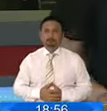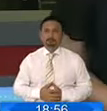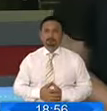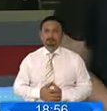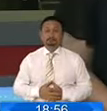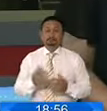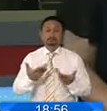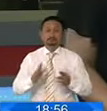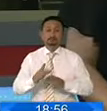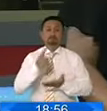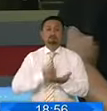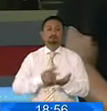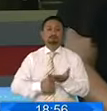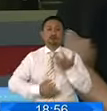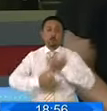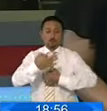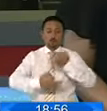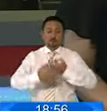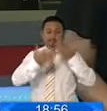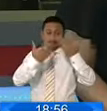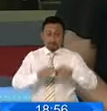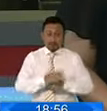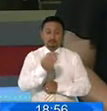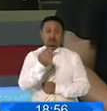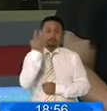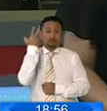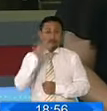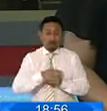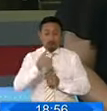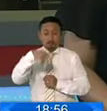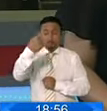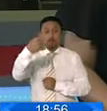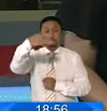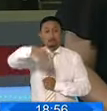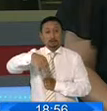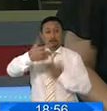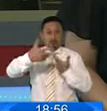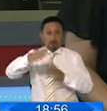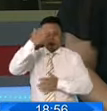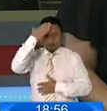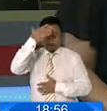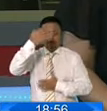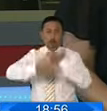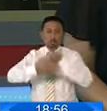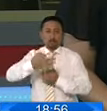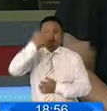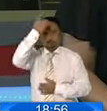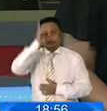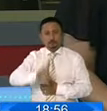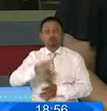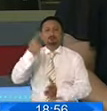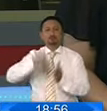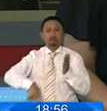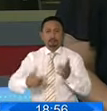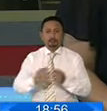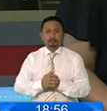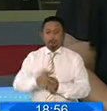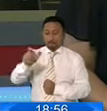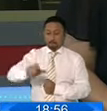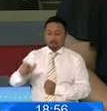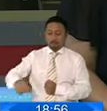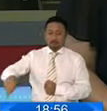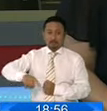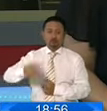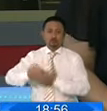Una vez que la audiencia de juicio culminó luego de 14 días, el próximo miércoles se conocerá la sentencia de los procesados por el delito de